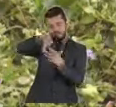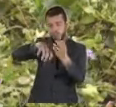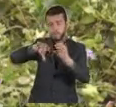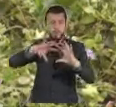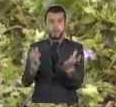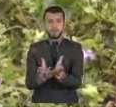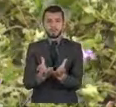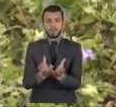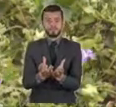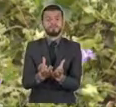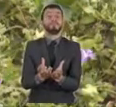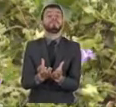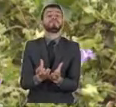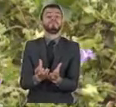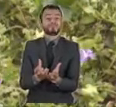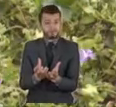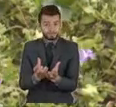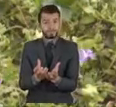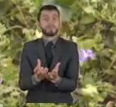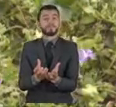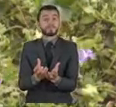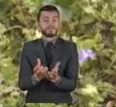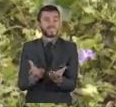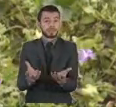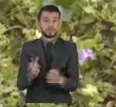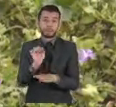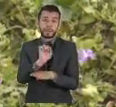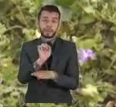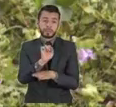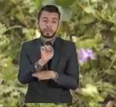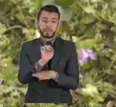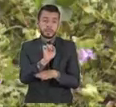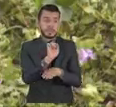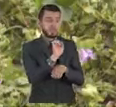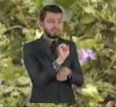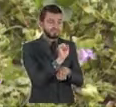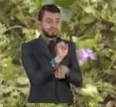movilizarnos en viajes a un promedio de 2 horas quemando diésel y gasolina,